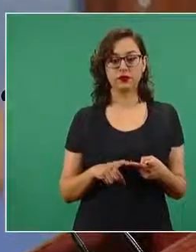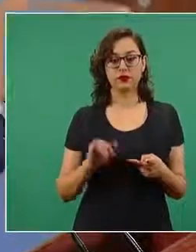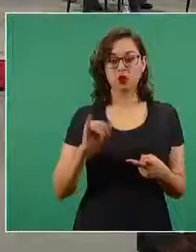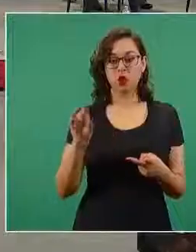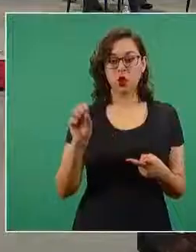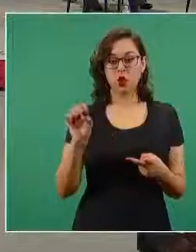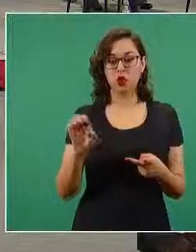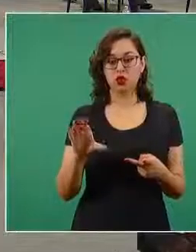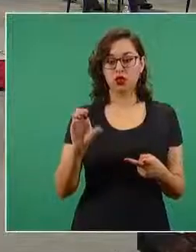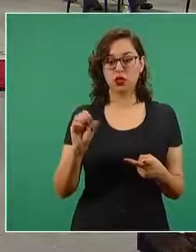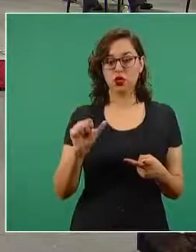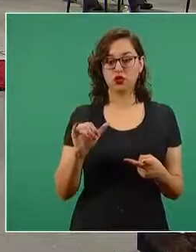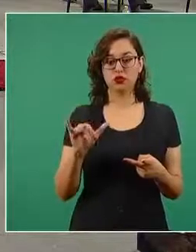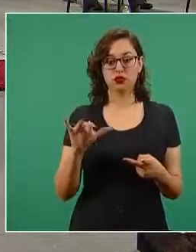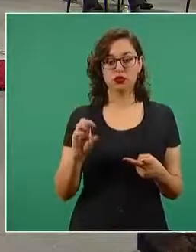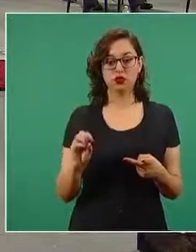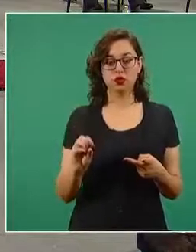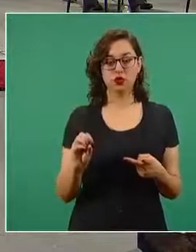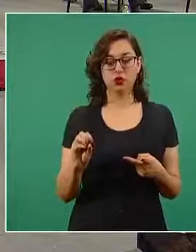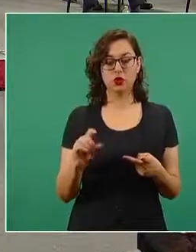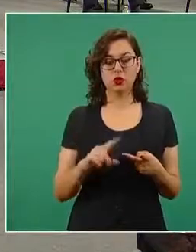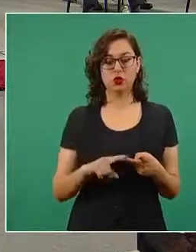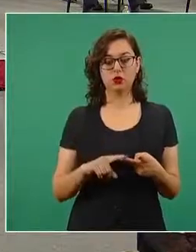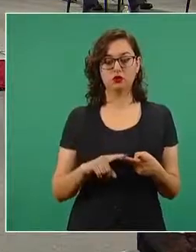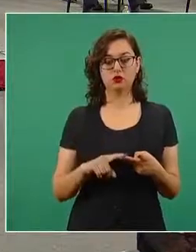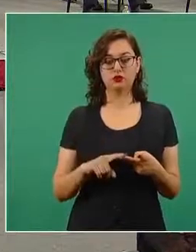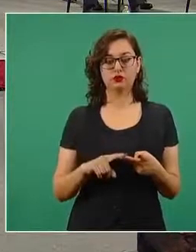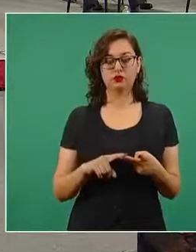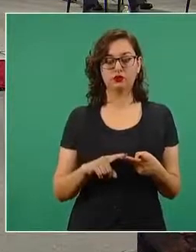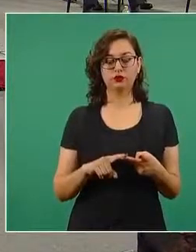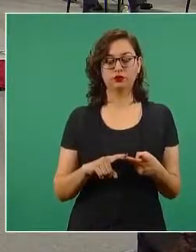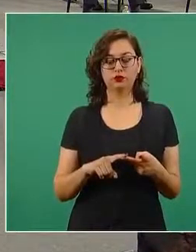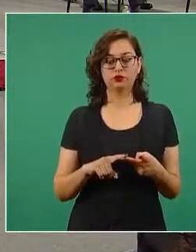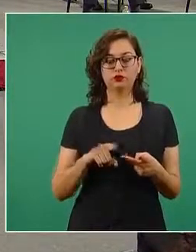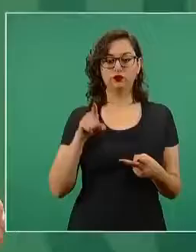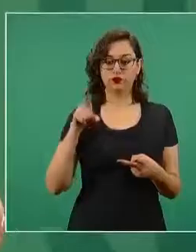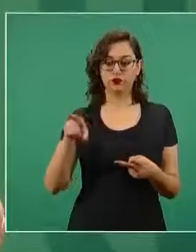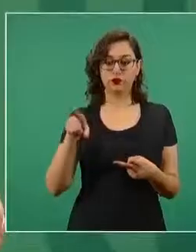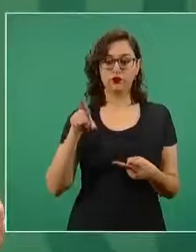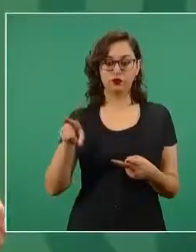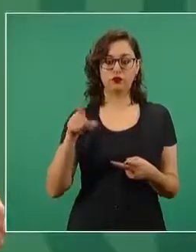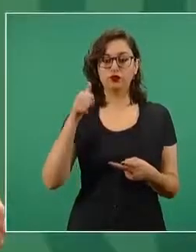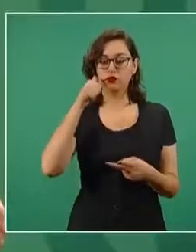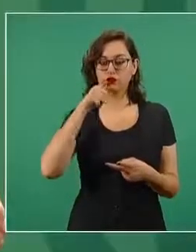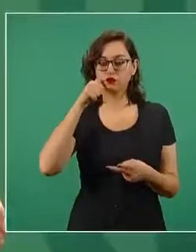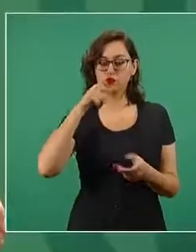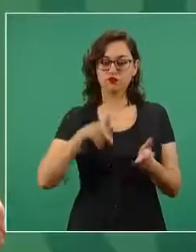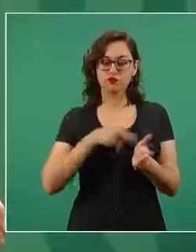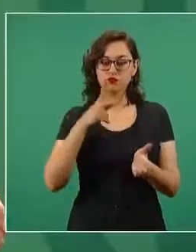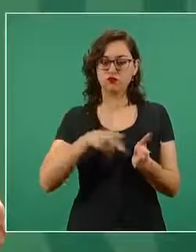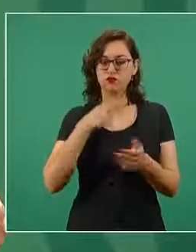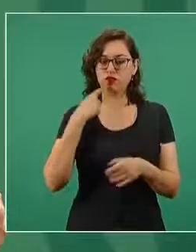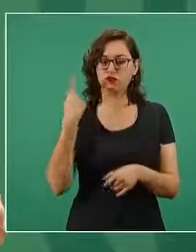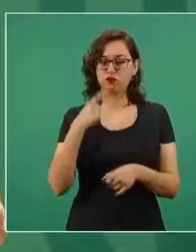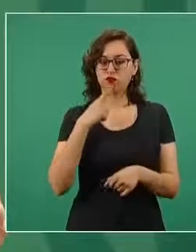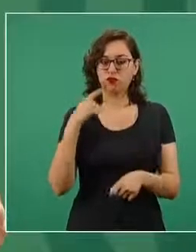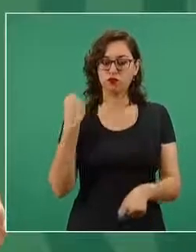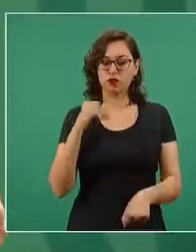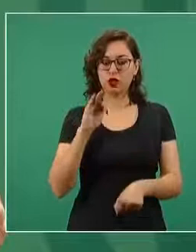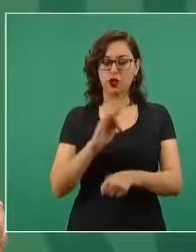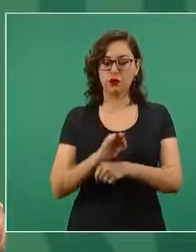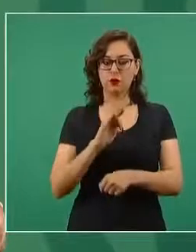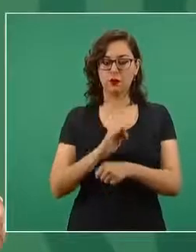José Ramón Cosío, el asesor de los amparos, Carlos Elizondo